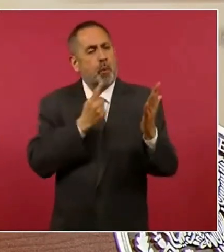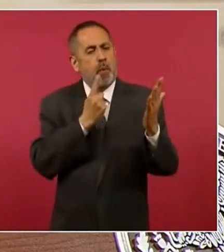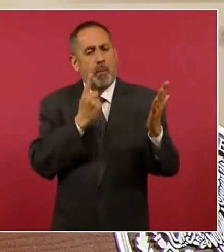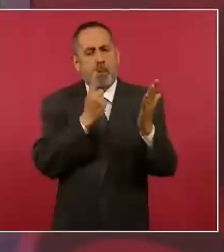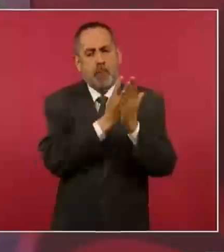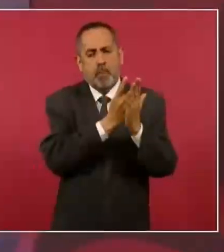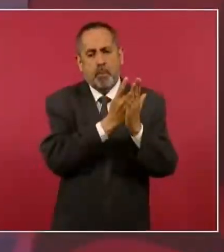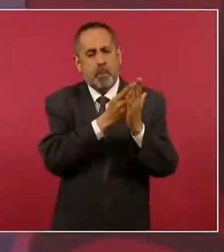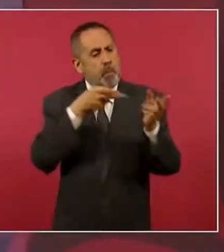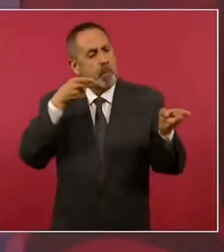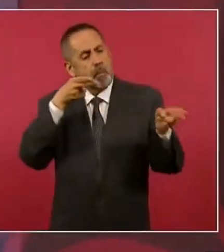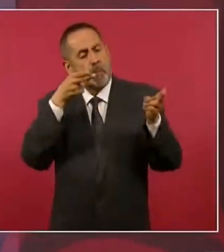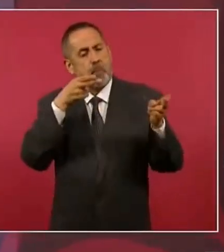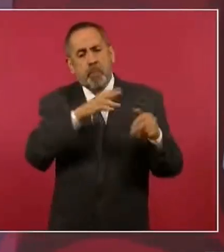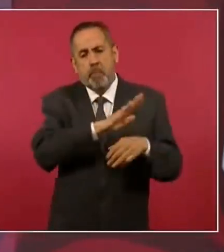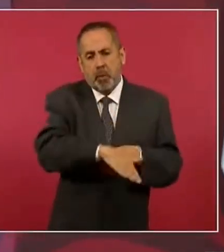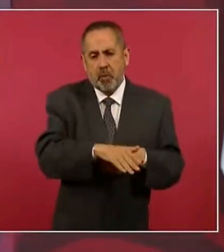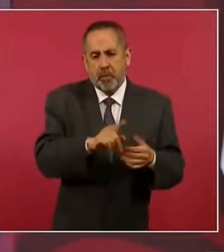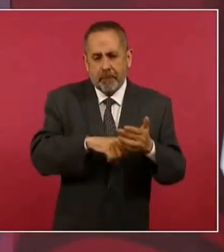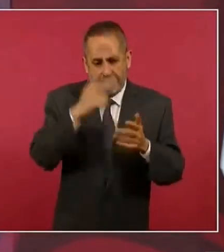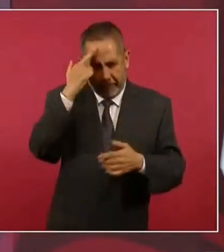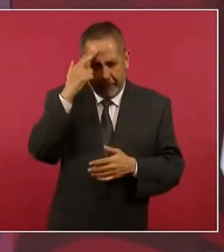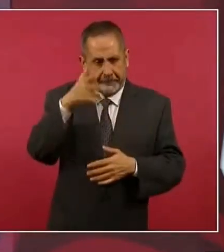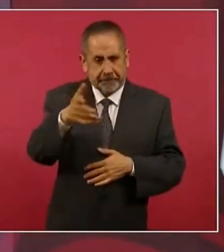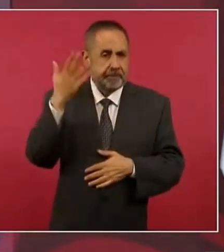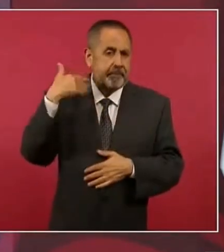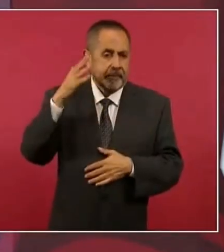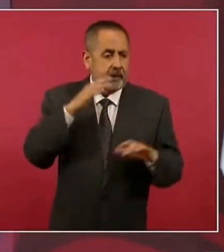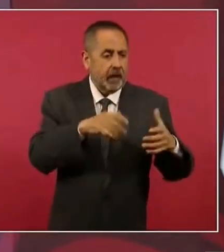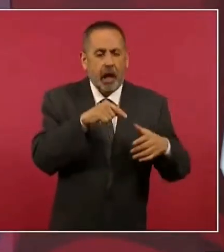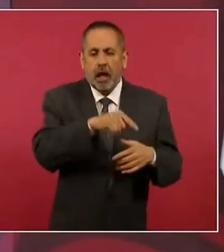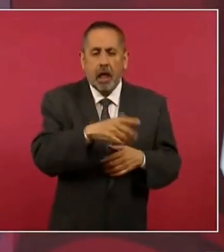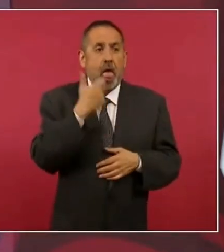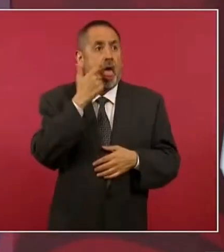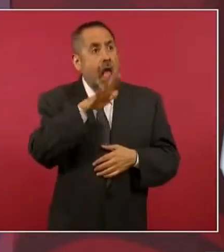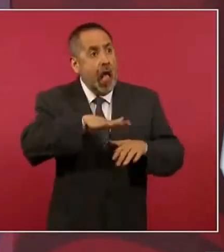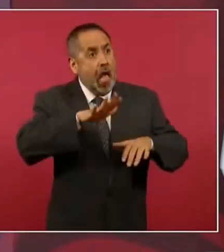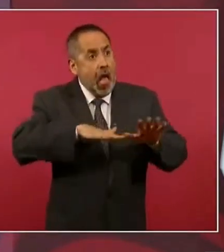y con todo el papel que habían hecho los conservadores de irlo a buscar.